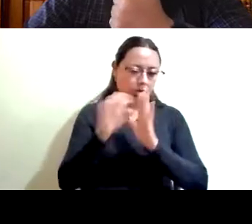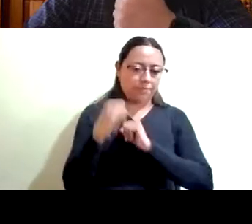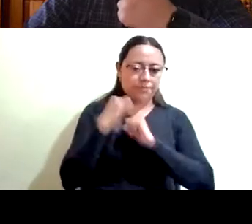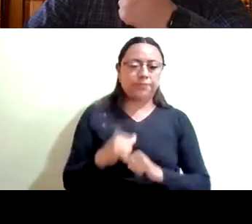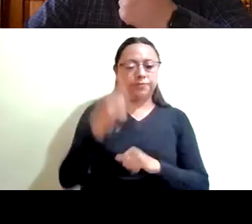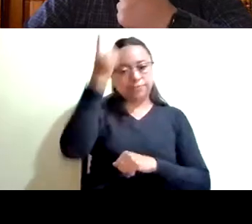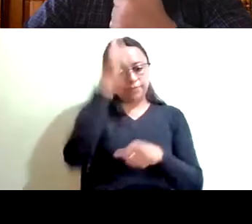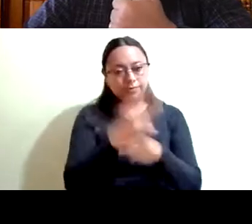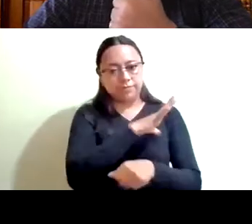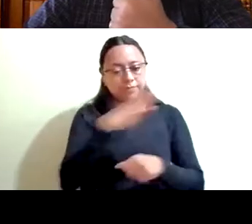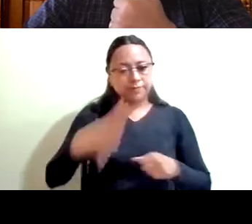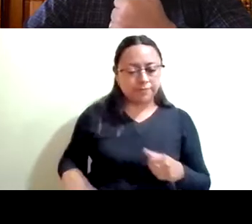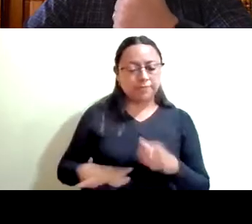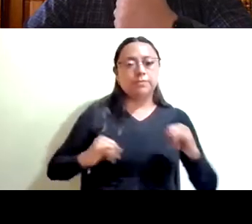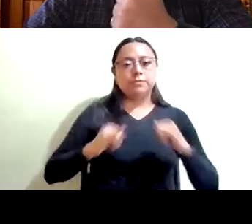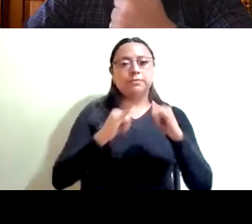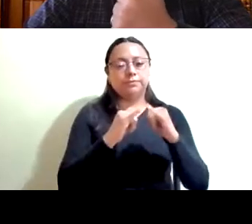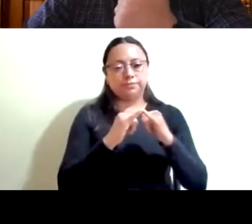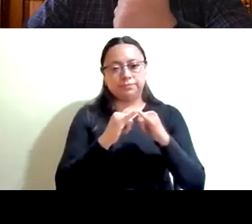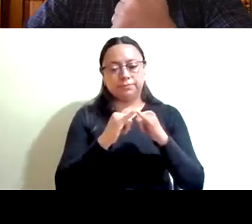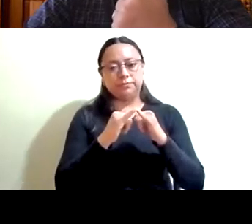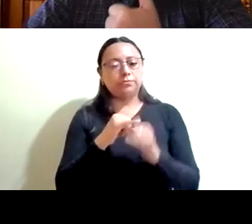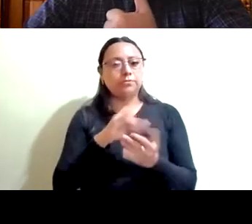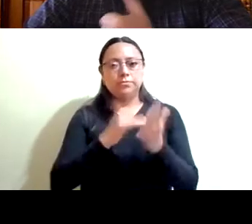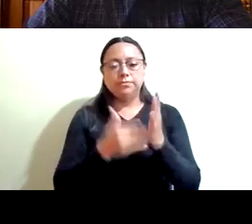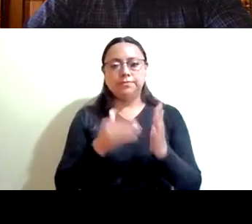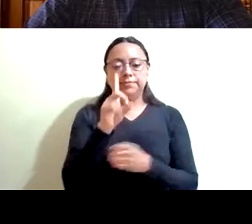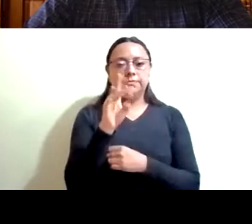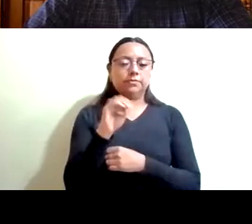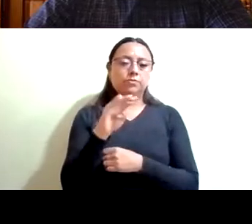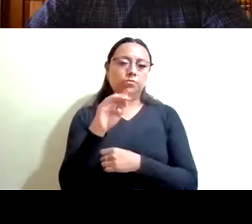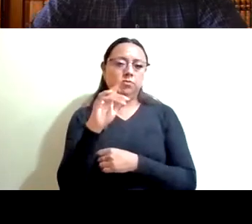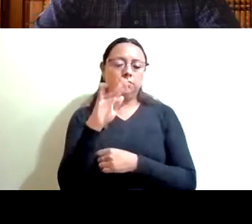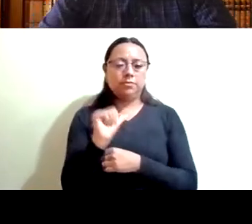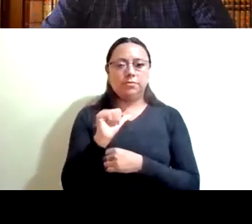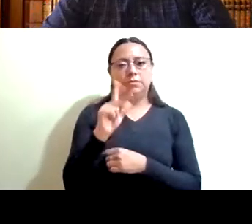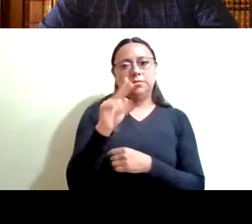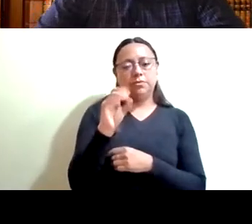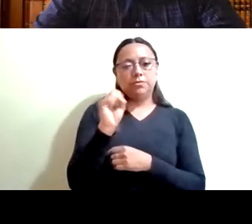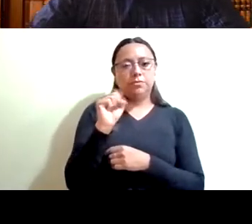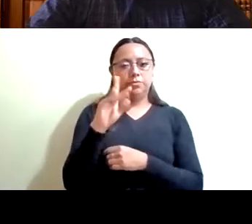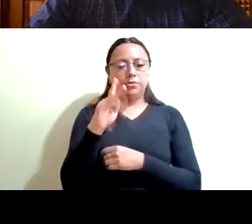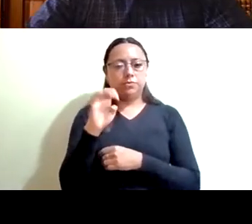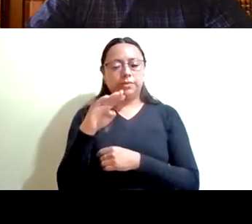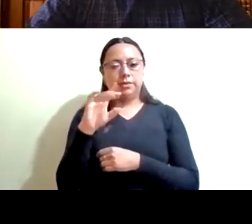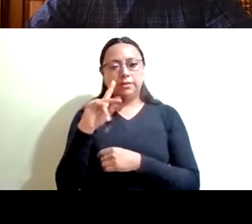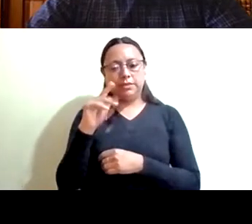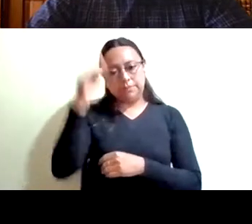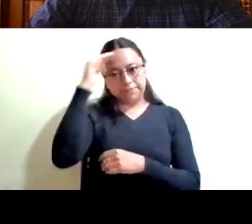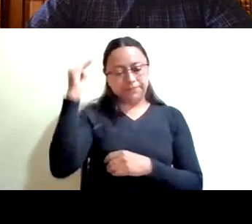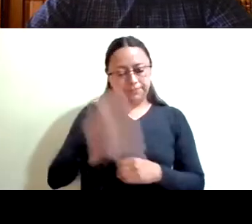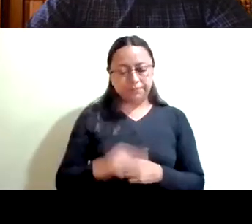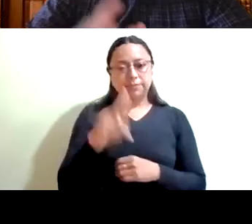General del Instituto de Planeación Democrática y Prospectiva de la Ciudad de México, el maestro Pablo Tomás Benillure